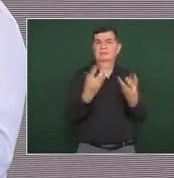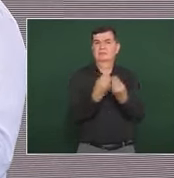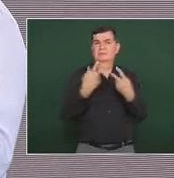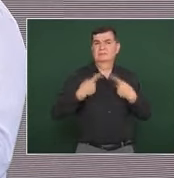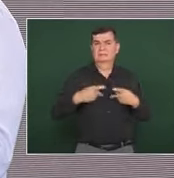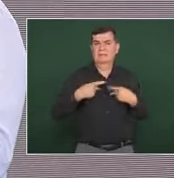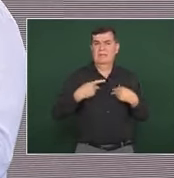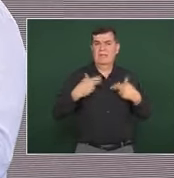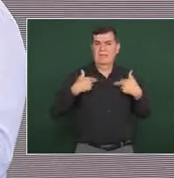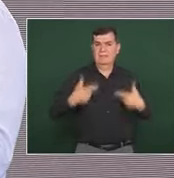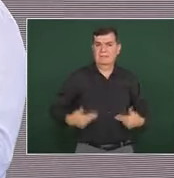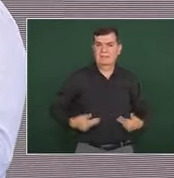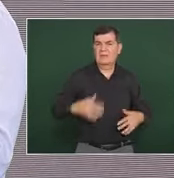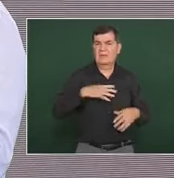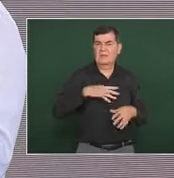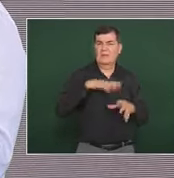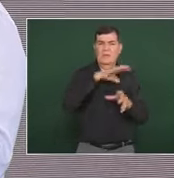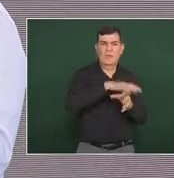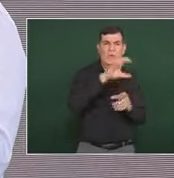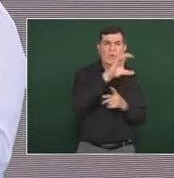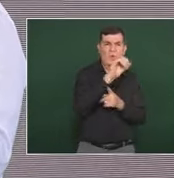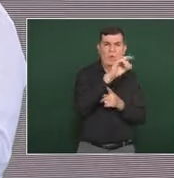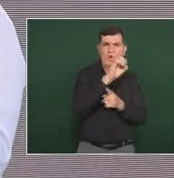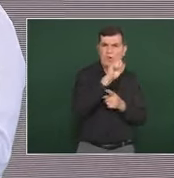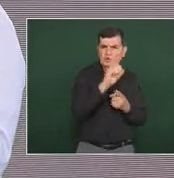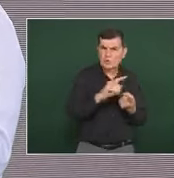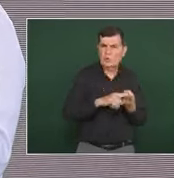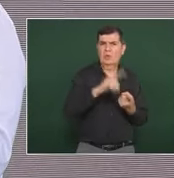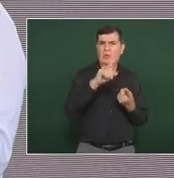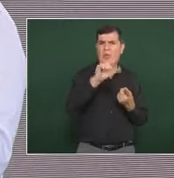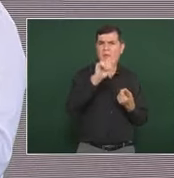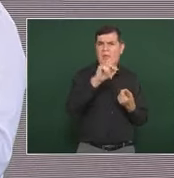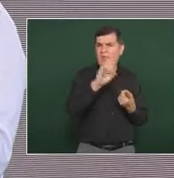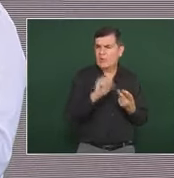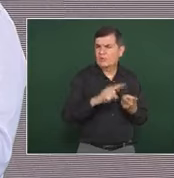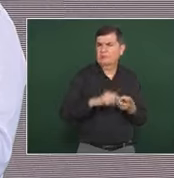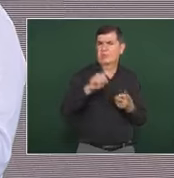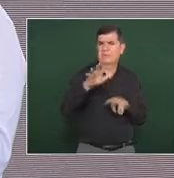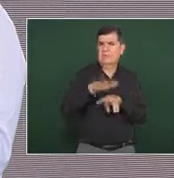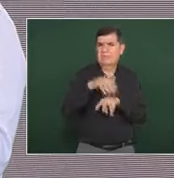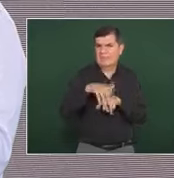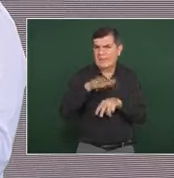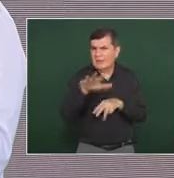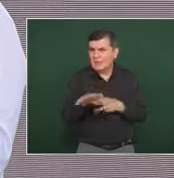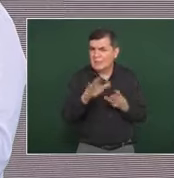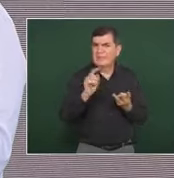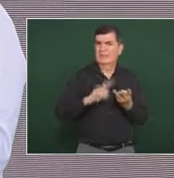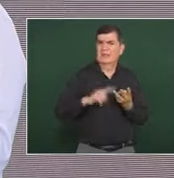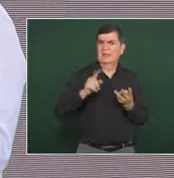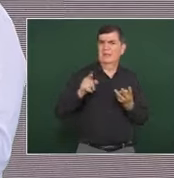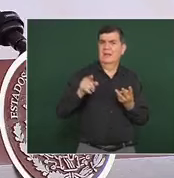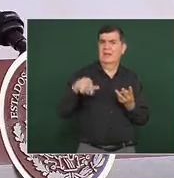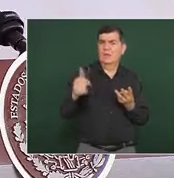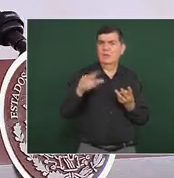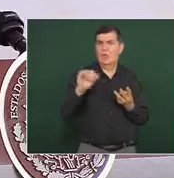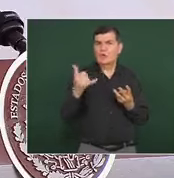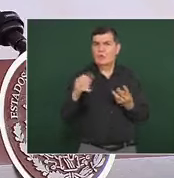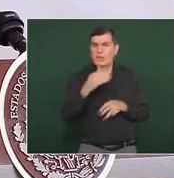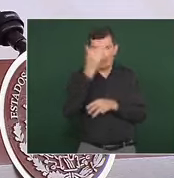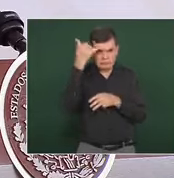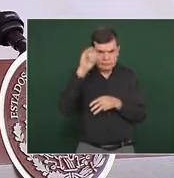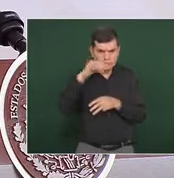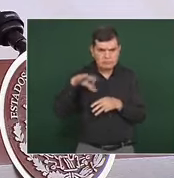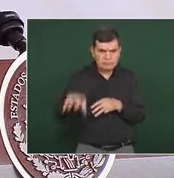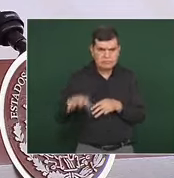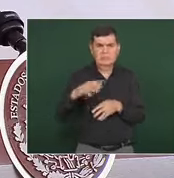habitantes de colonias como El Coloso, Almendros, Pie de la Cuesta, en Coyuca de